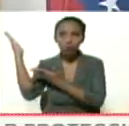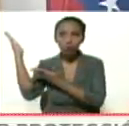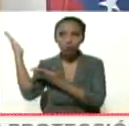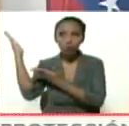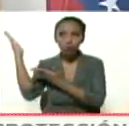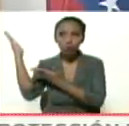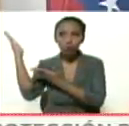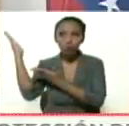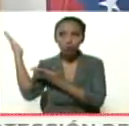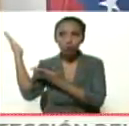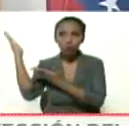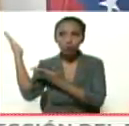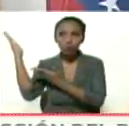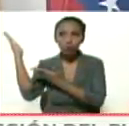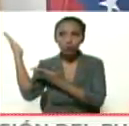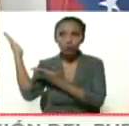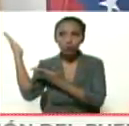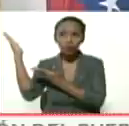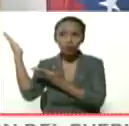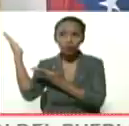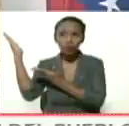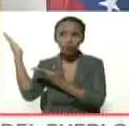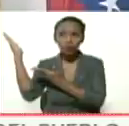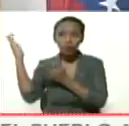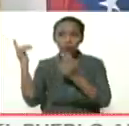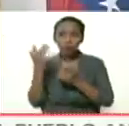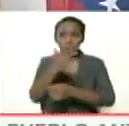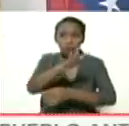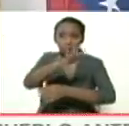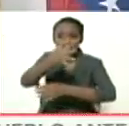la tabla no se ve muy bien,